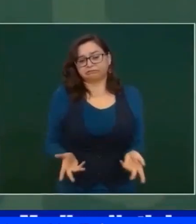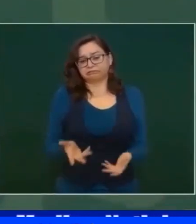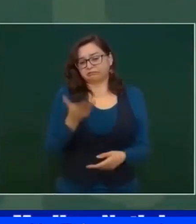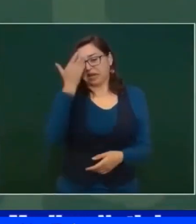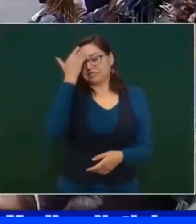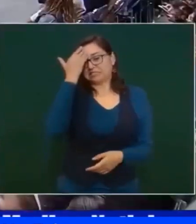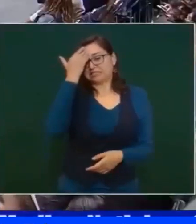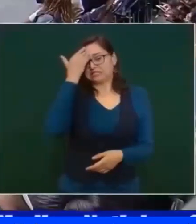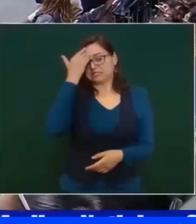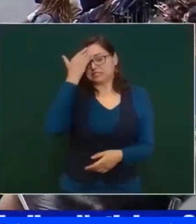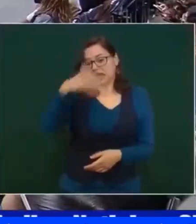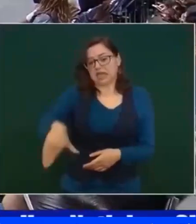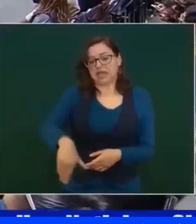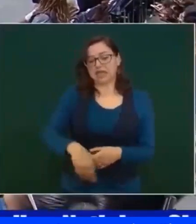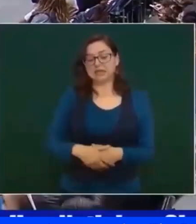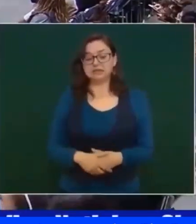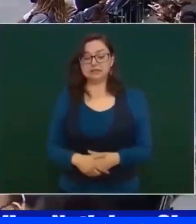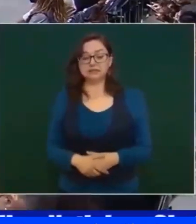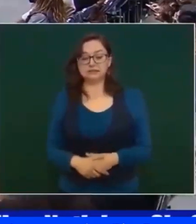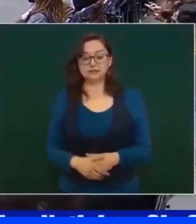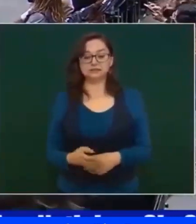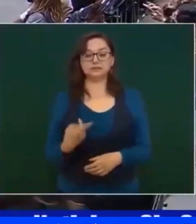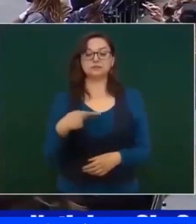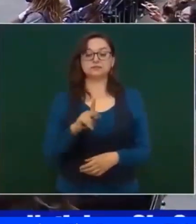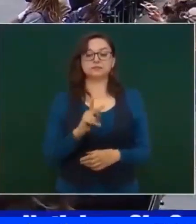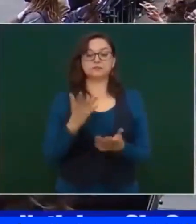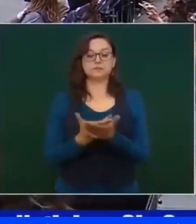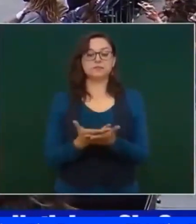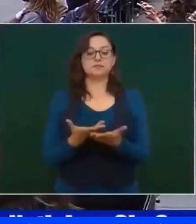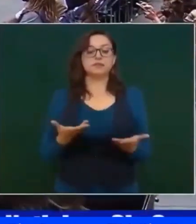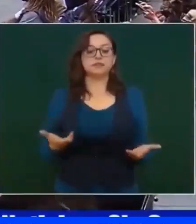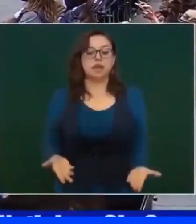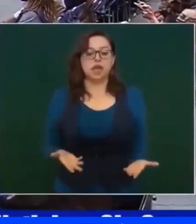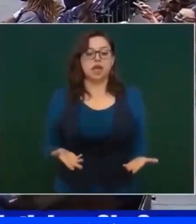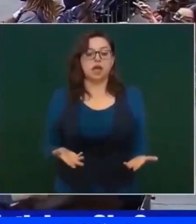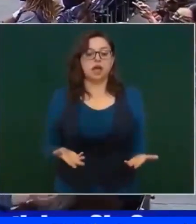Lo que sucede es que ahora, pues,